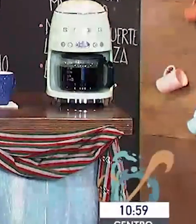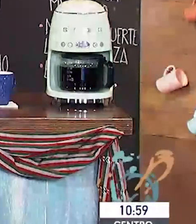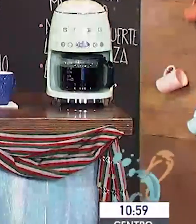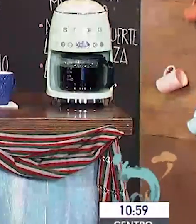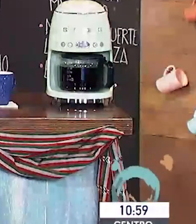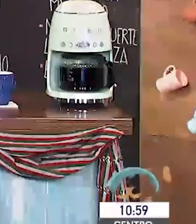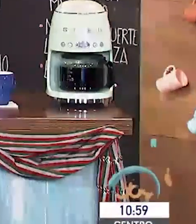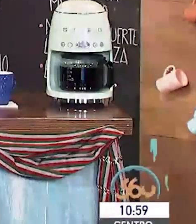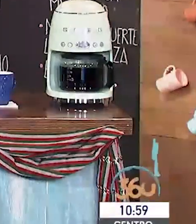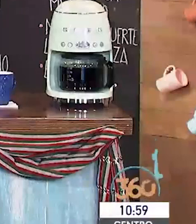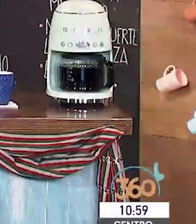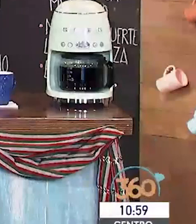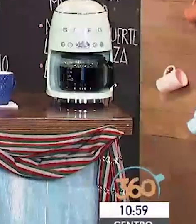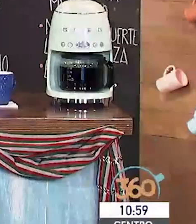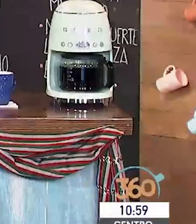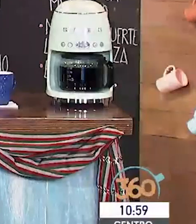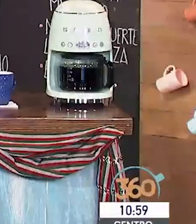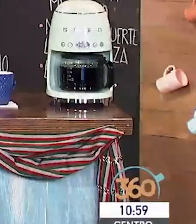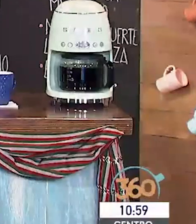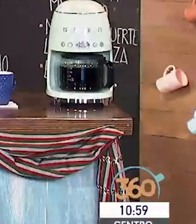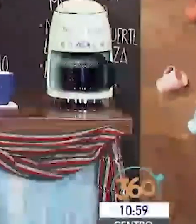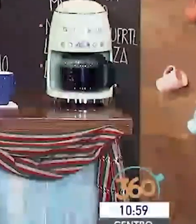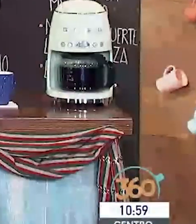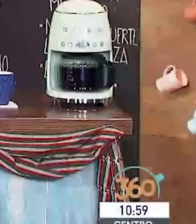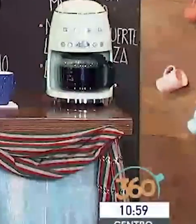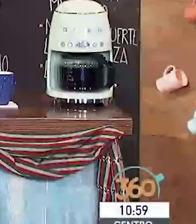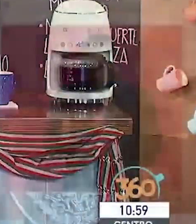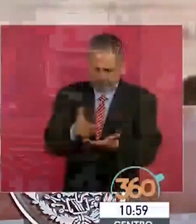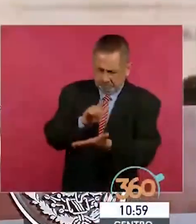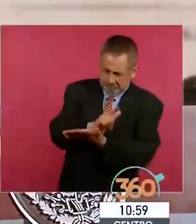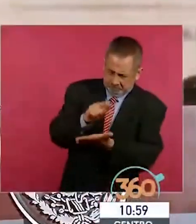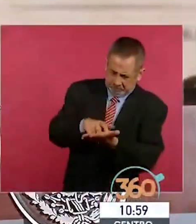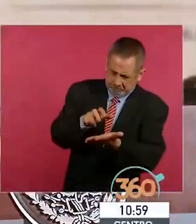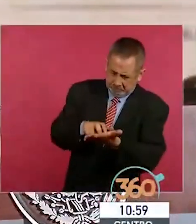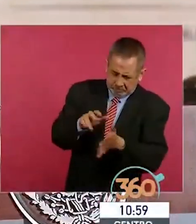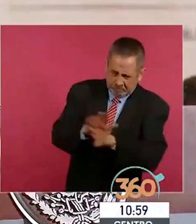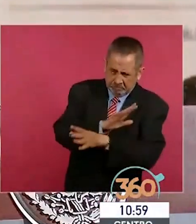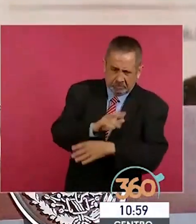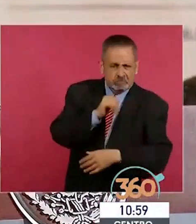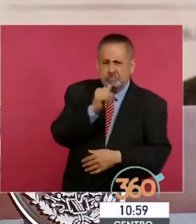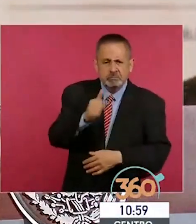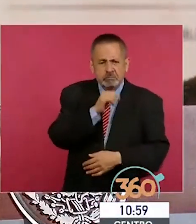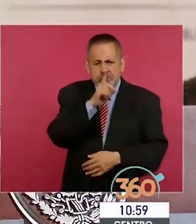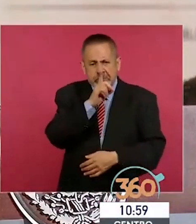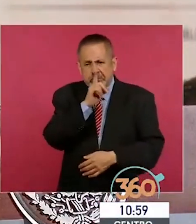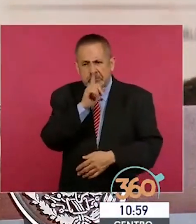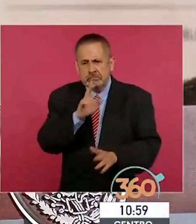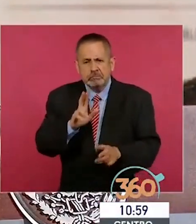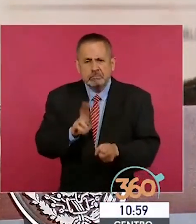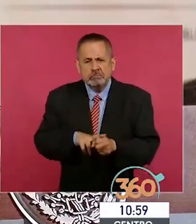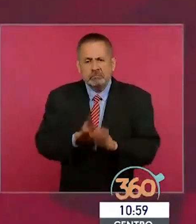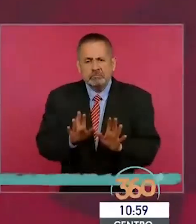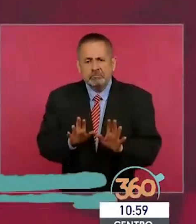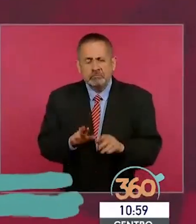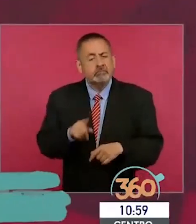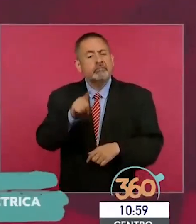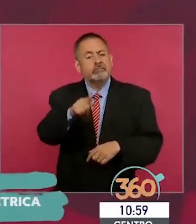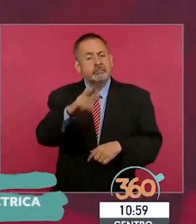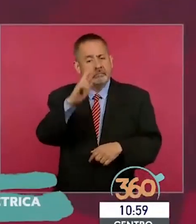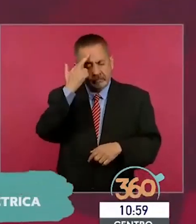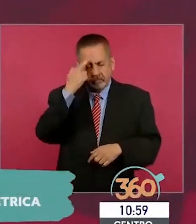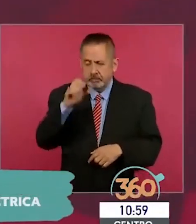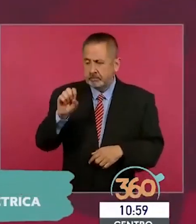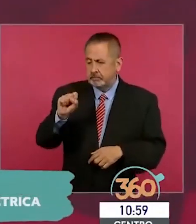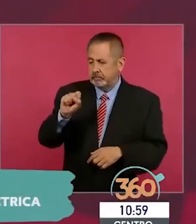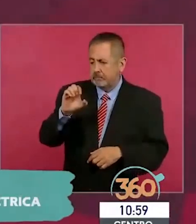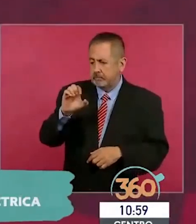de un ministro aliado, Lainez. A ver, vamos a escuchar la respuesta. Acuérdense que ya la Suprema